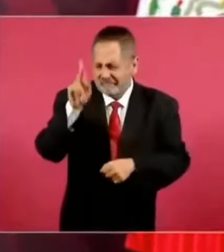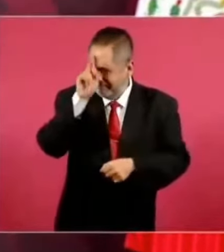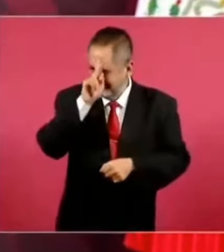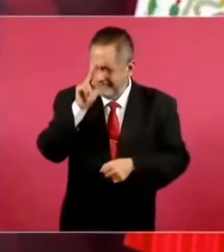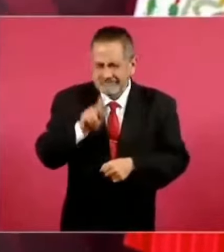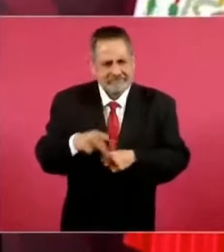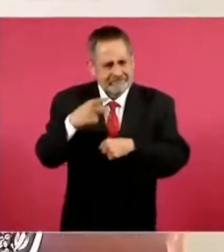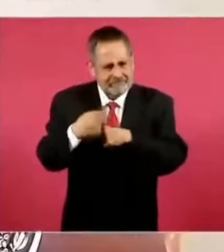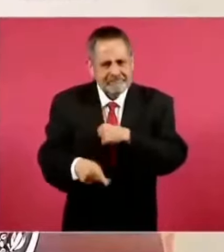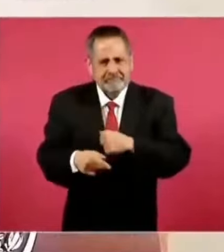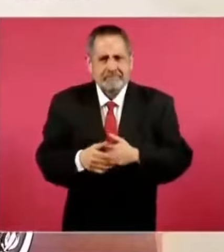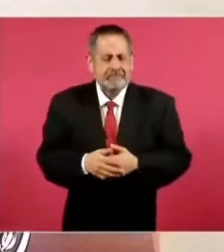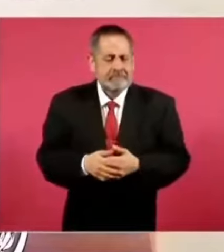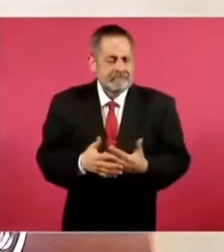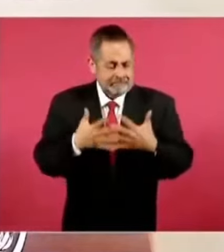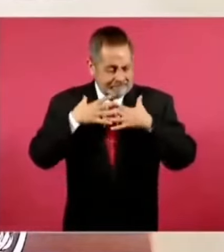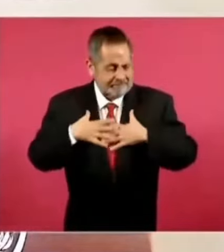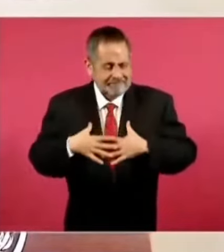causan muchísimo daño.